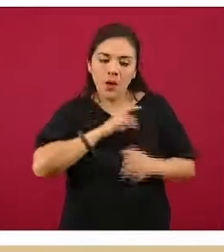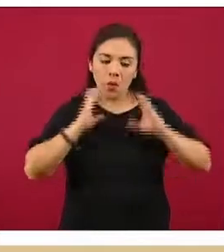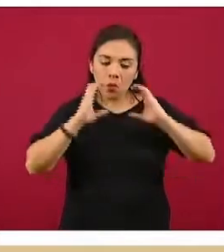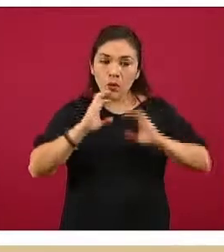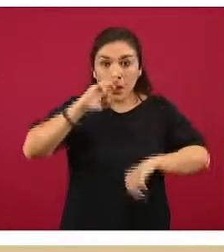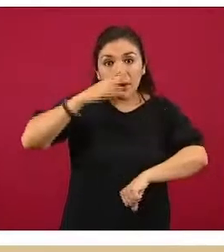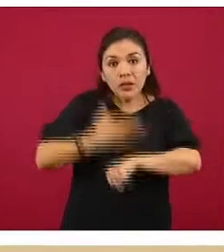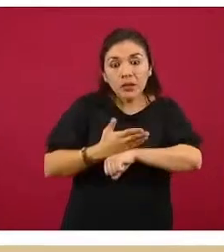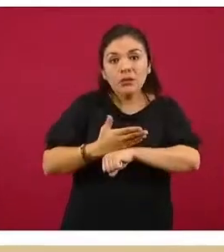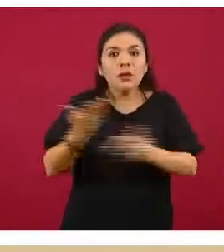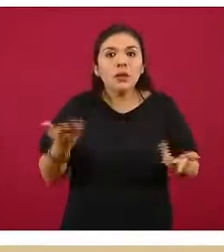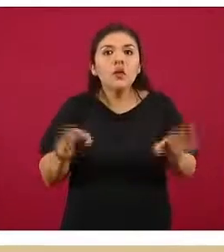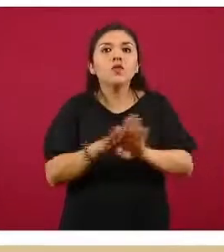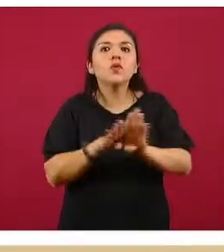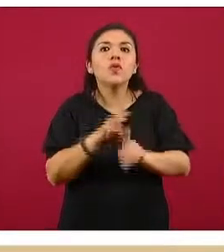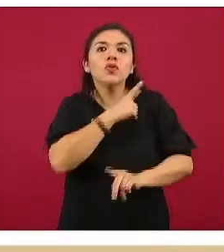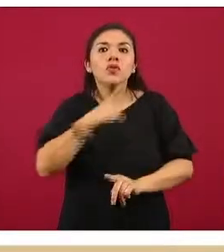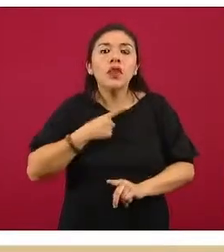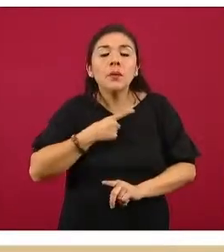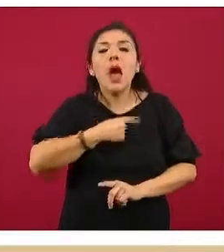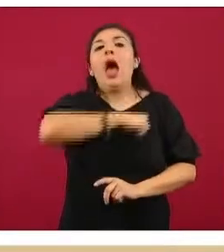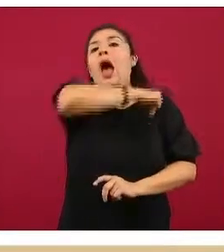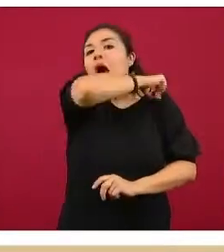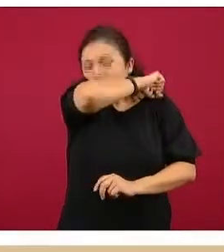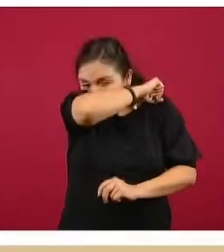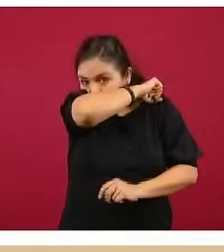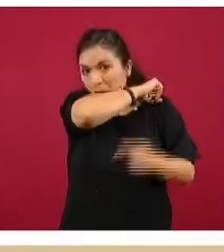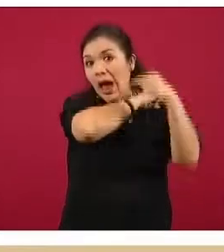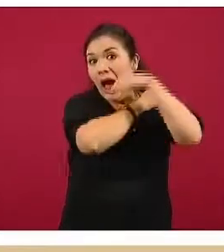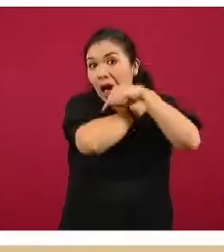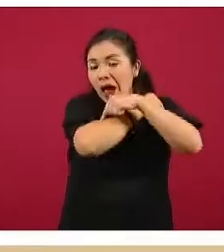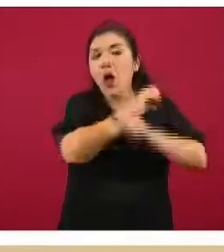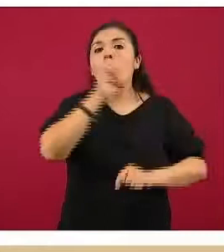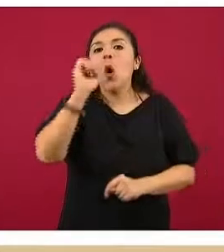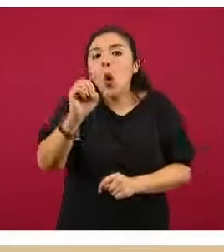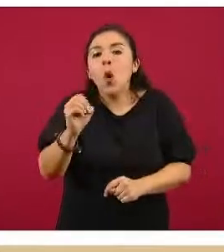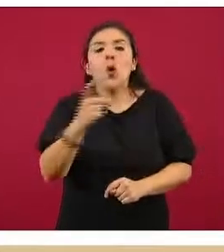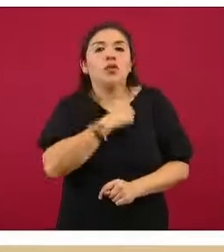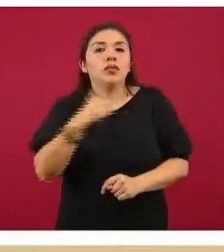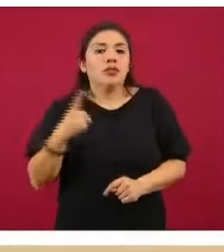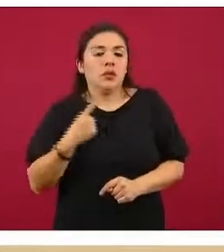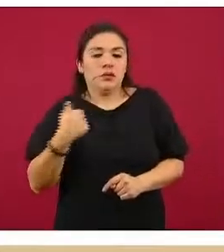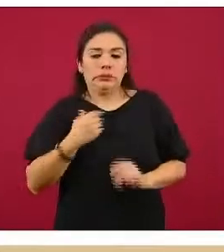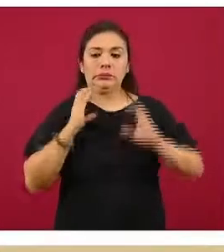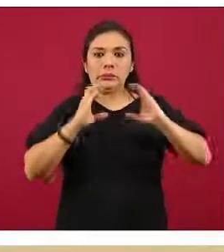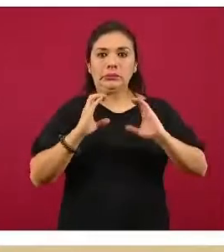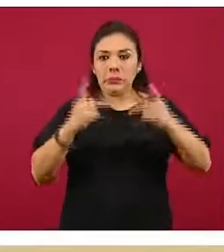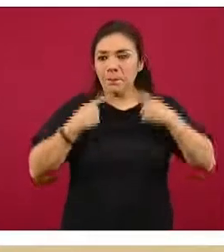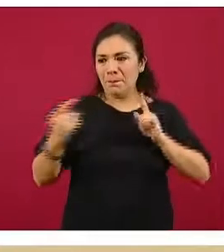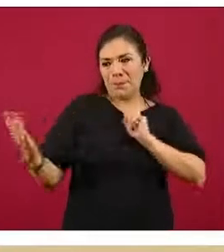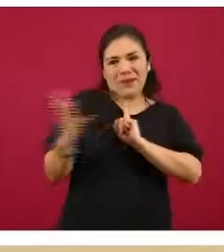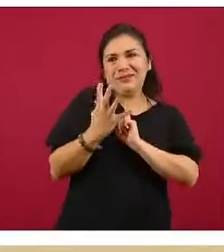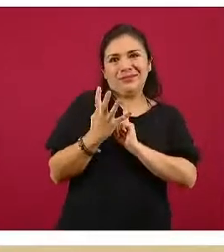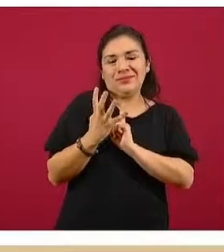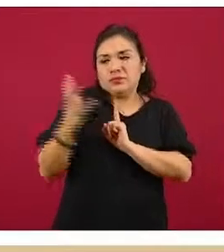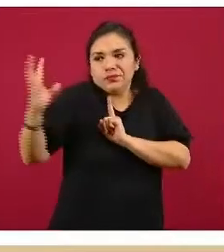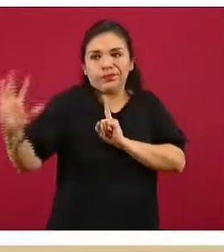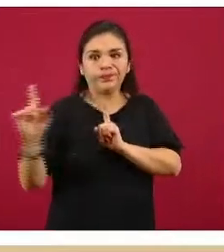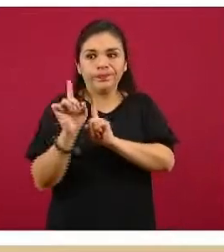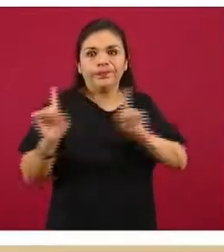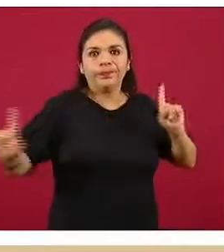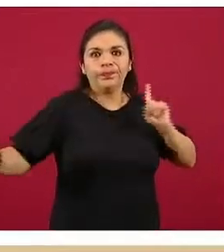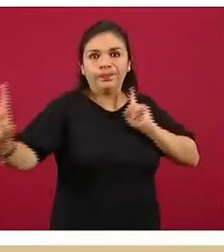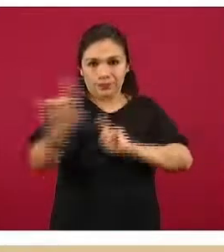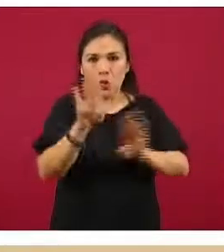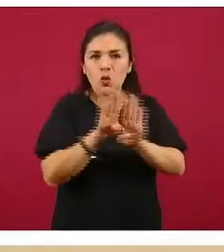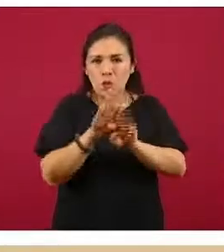que incluyen, ¿no?, el estornudo de etiqueta o tratar de mantener la sana distancia, como vamos a ver